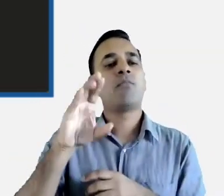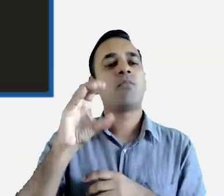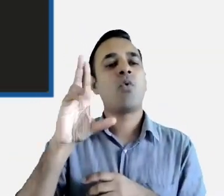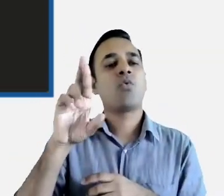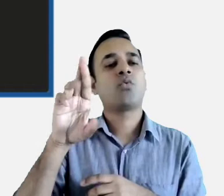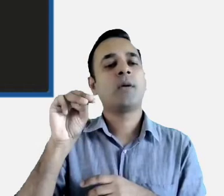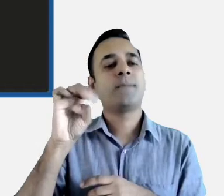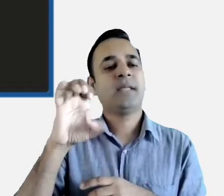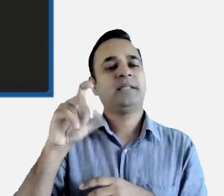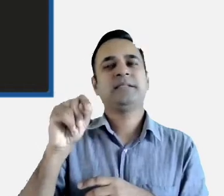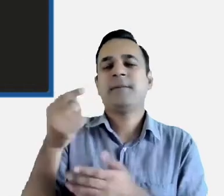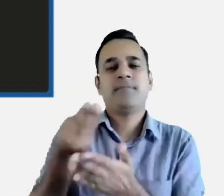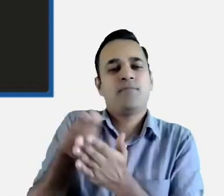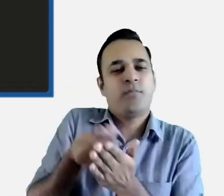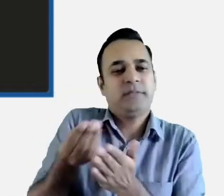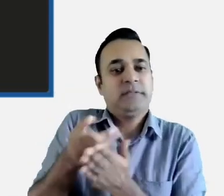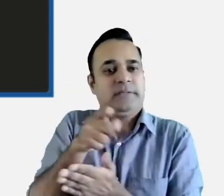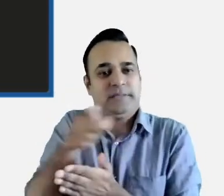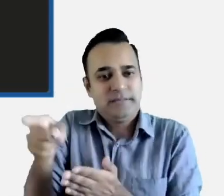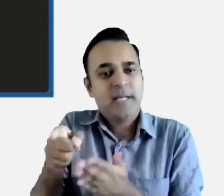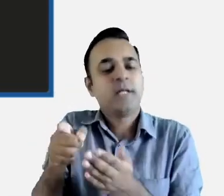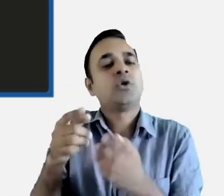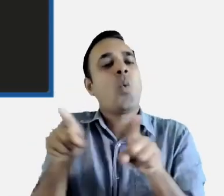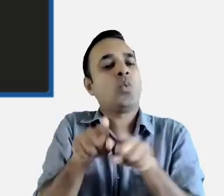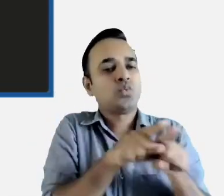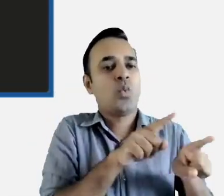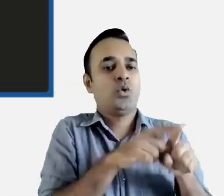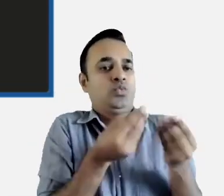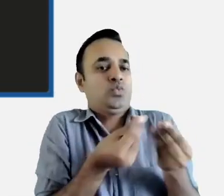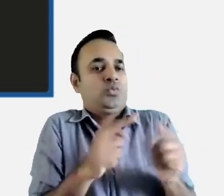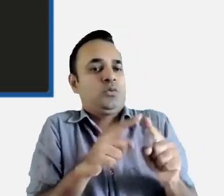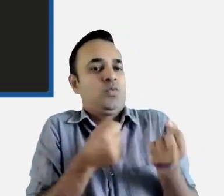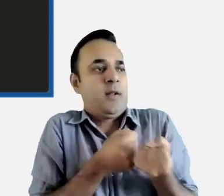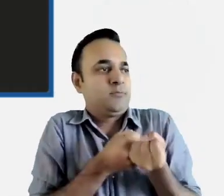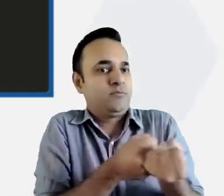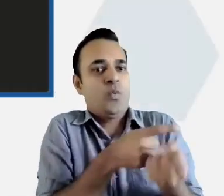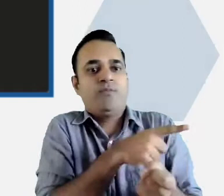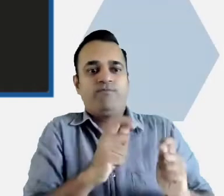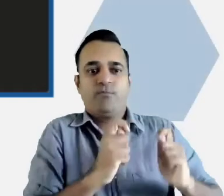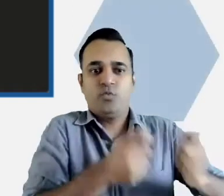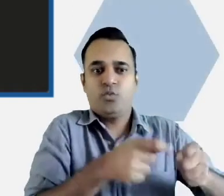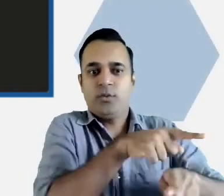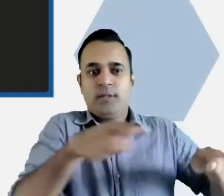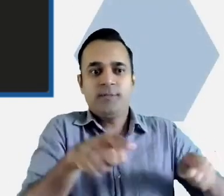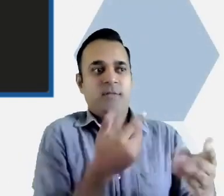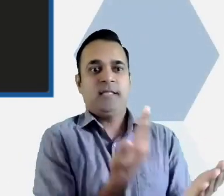infraestructura compatible con el clima respondan de manera gradual pero efectiva a los nuevos